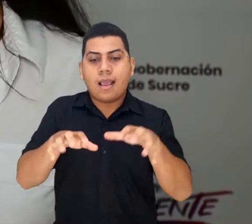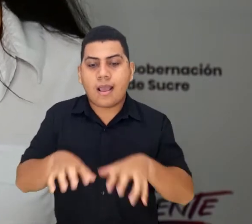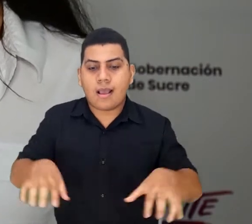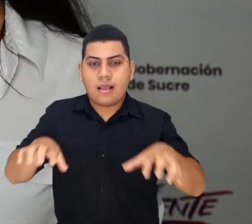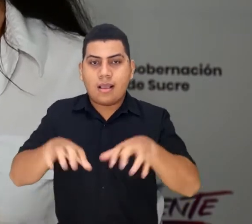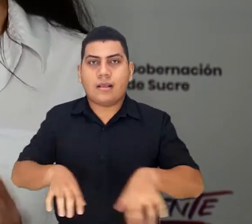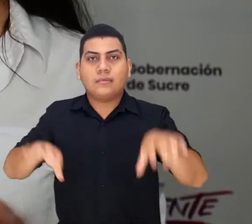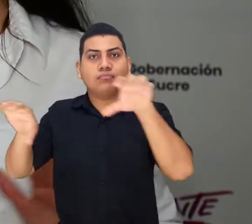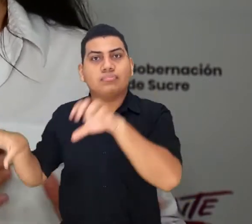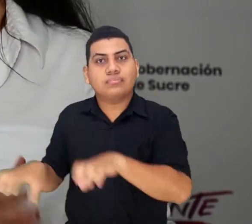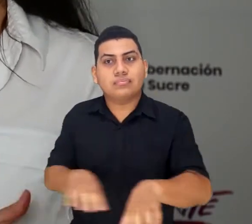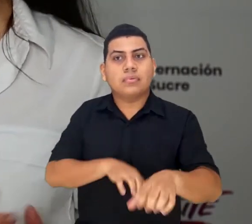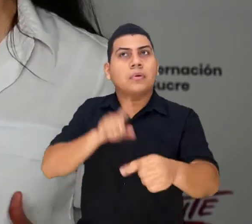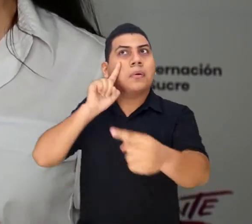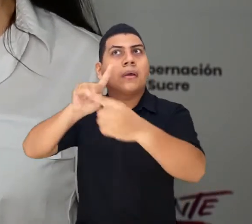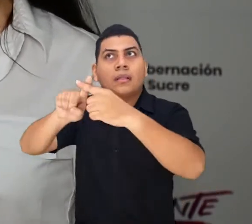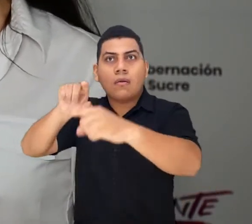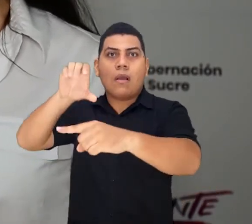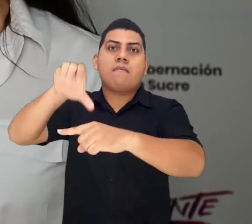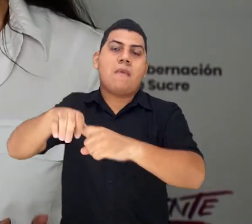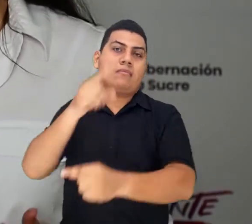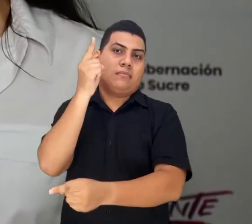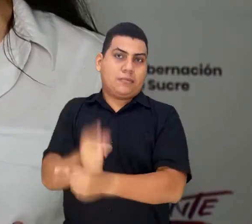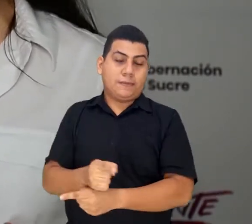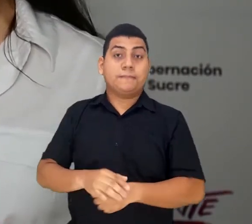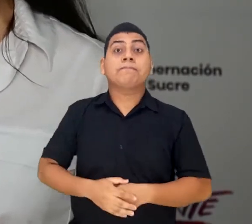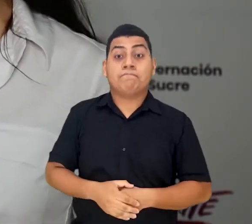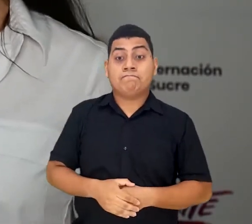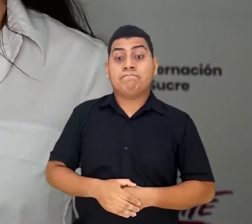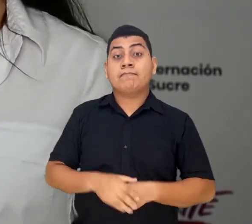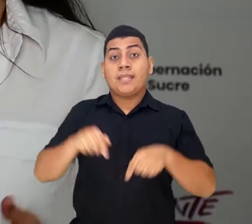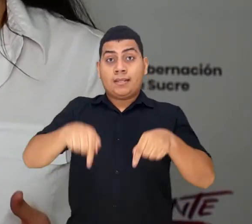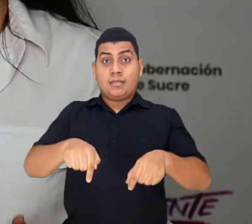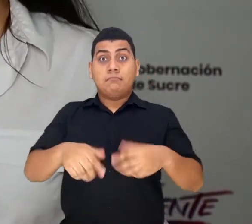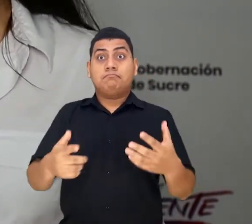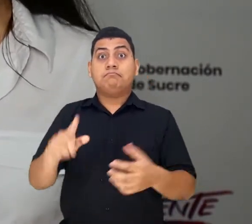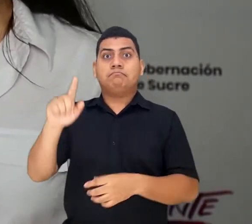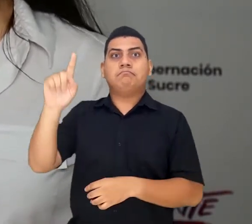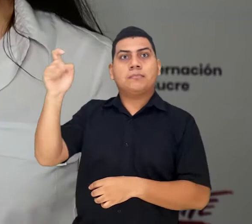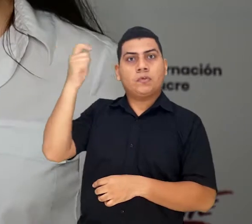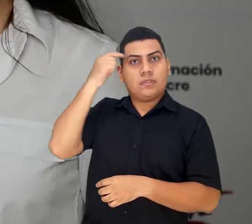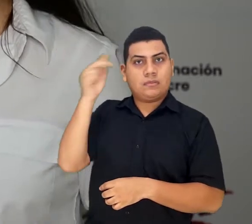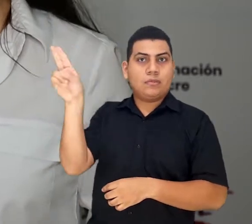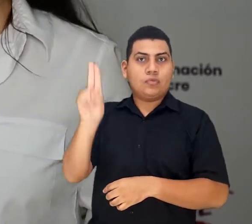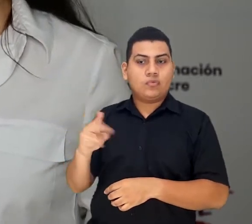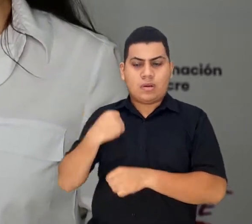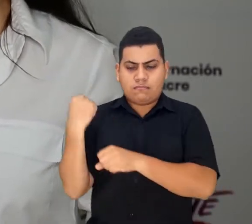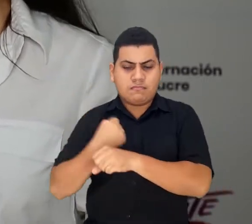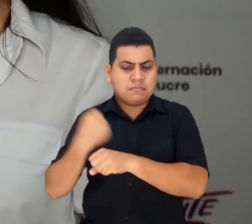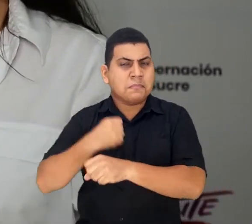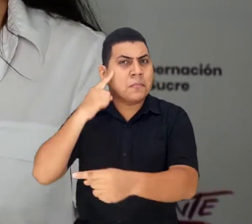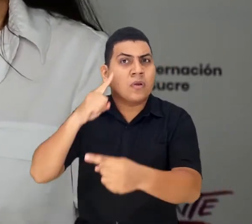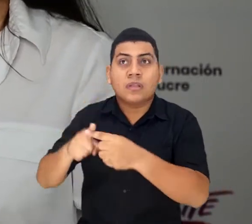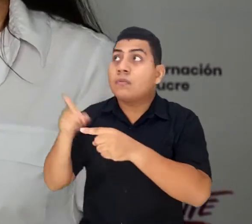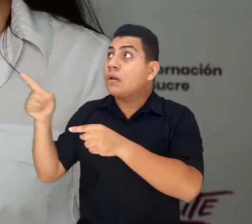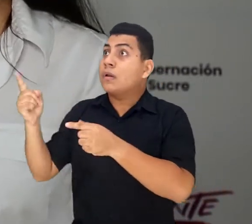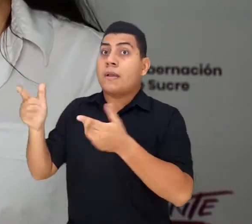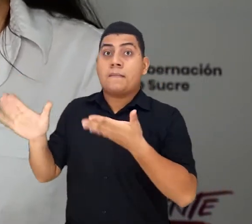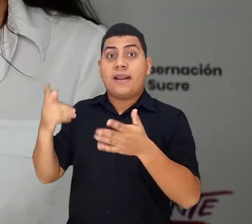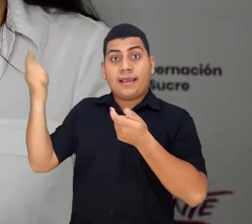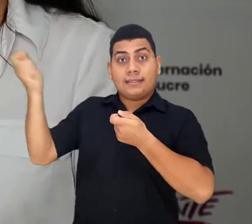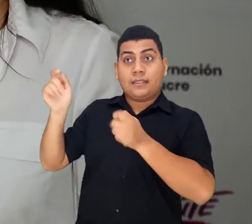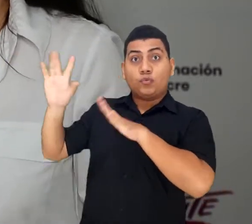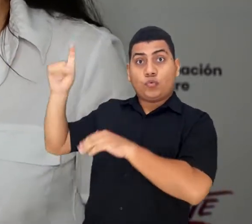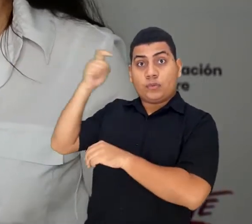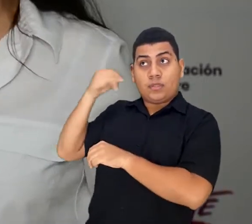unos planes de acción para cumplir las metas de cada entidad. En este caso, desde la entidad territorial, estamos precisamente trabajando